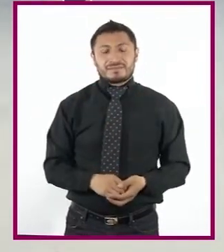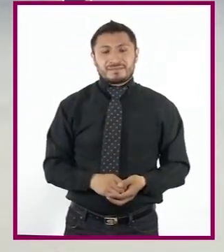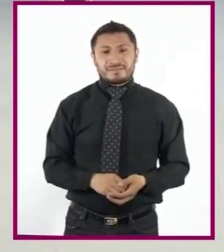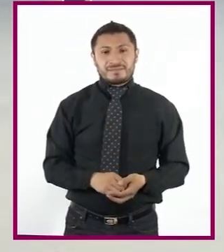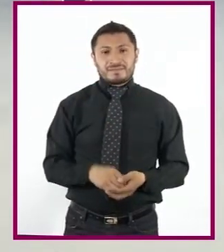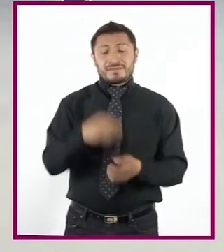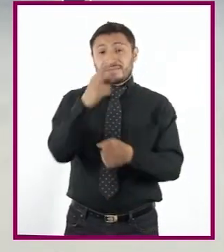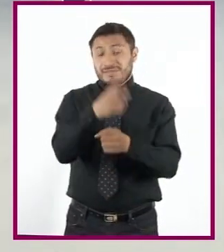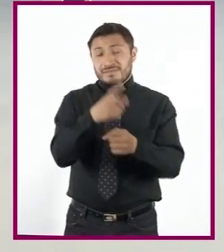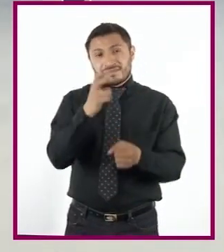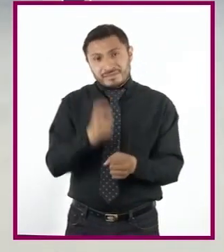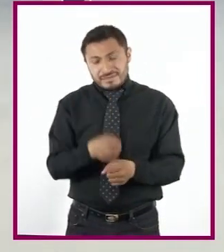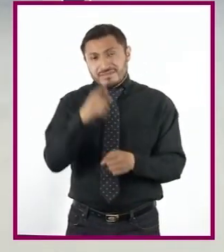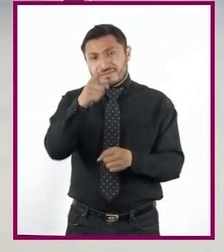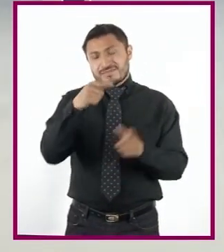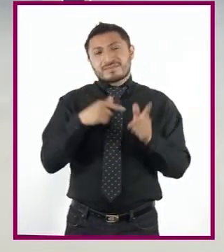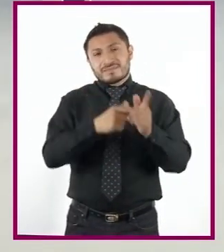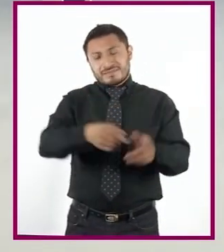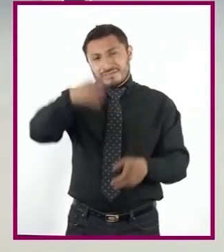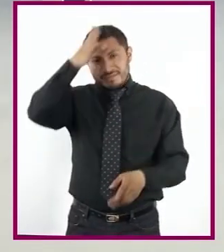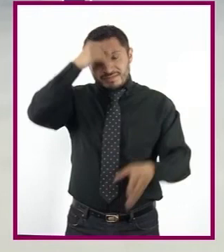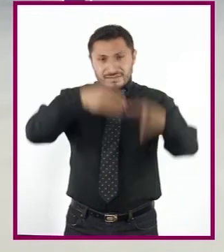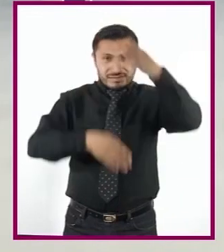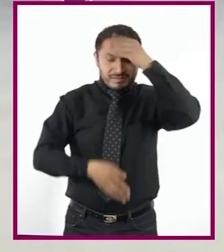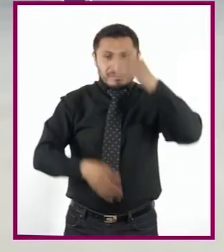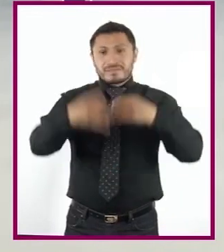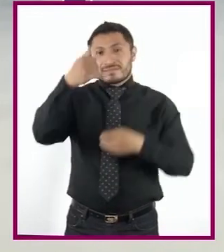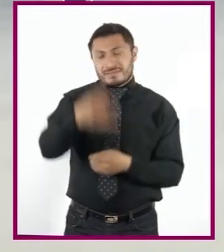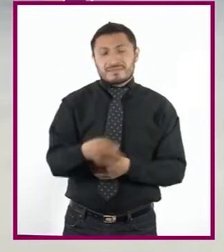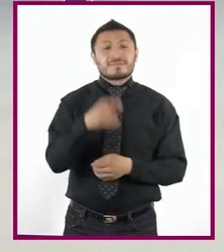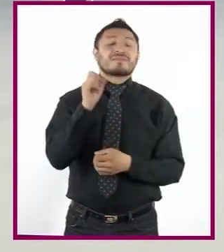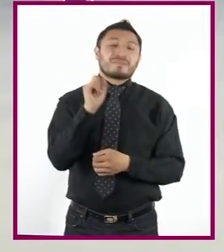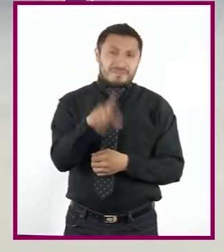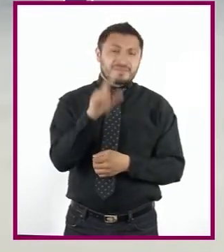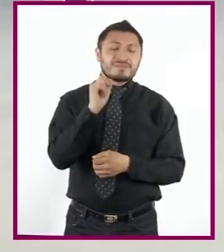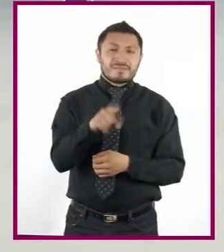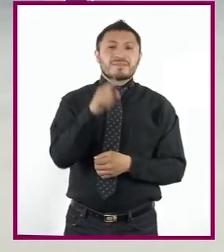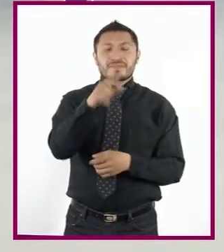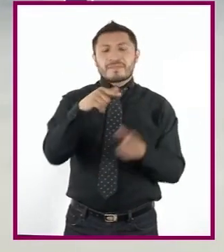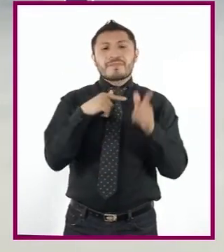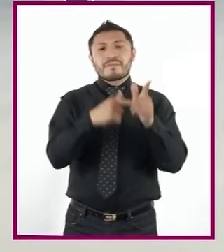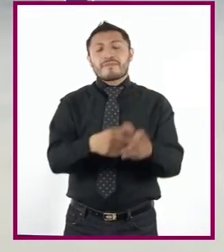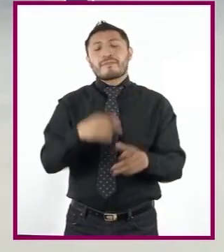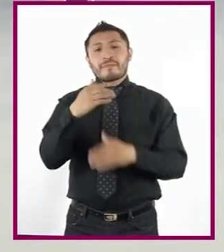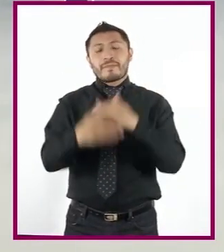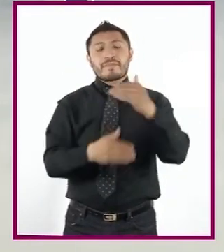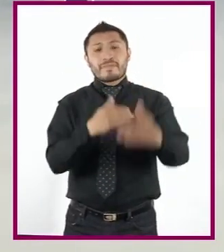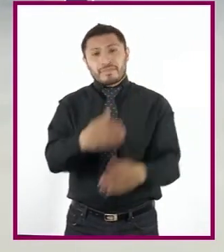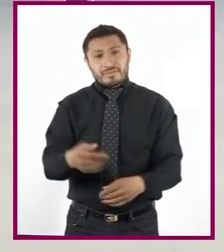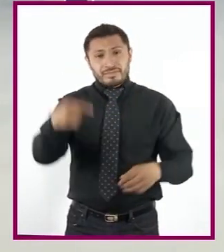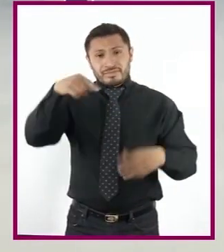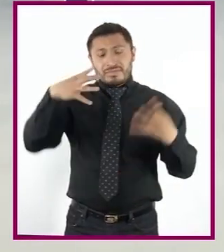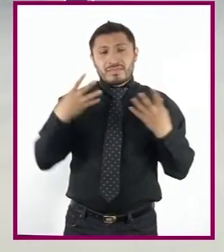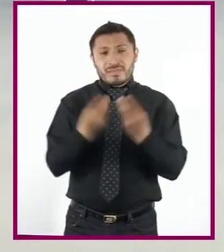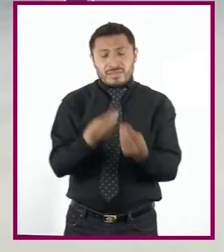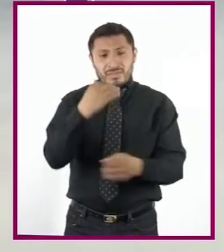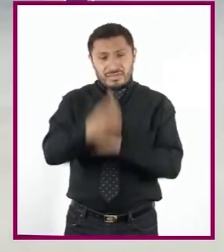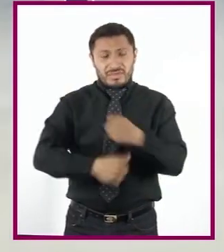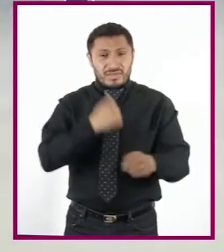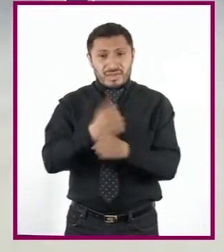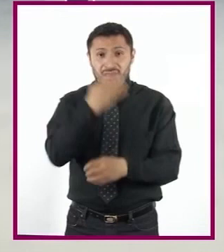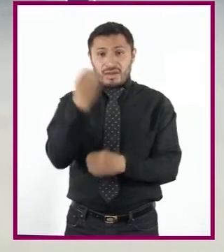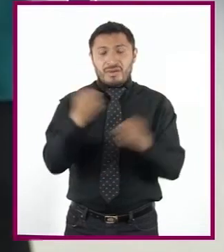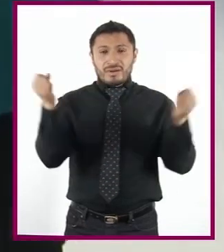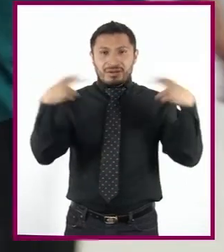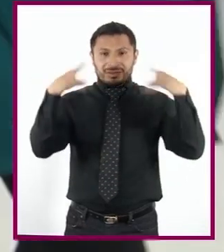Les invito a que continúen aprendiendo y, por supuesto, a que sigamos adelante en este ciclo escolar.